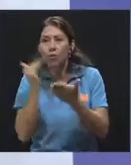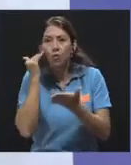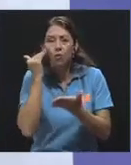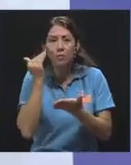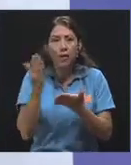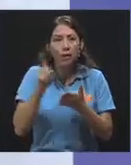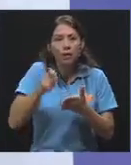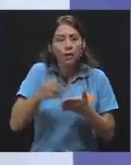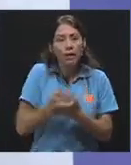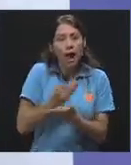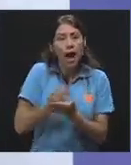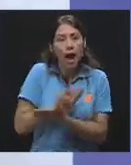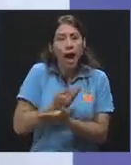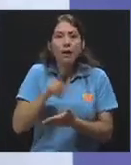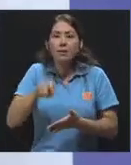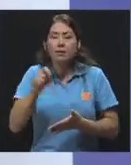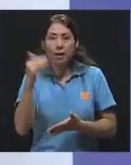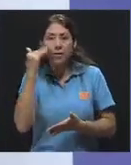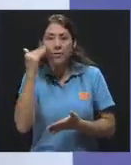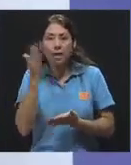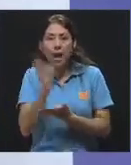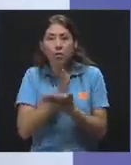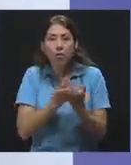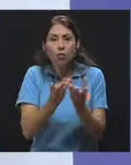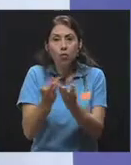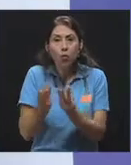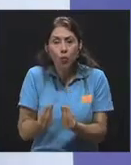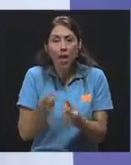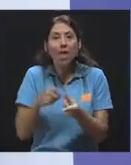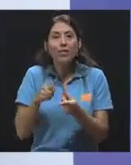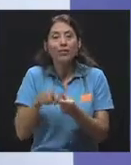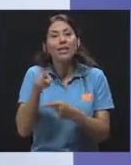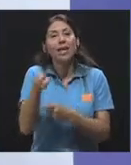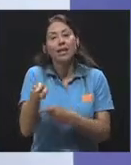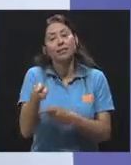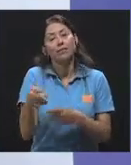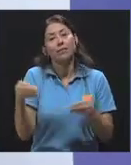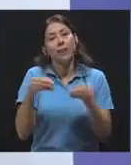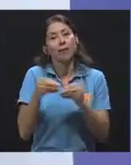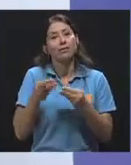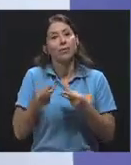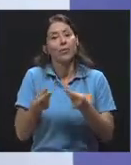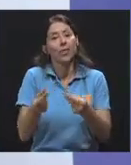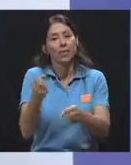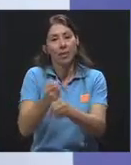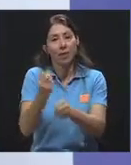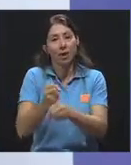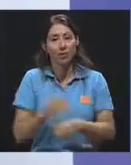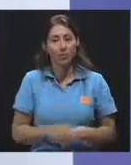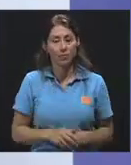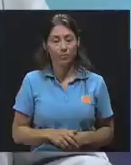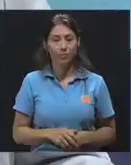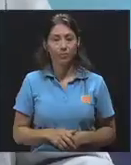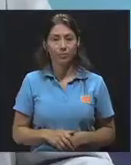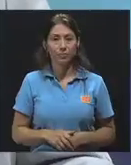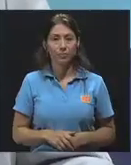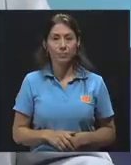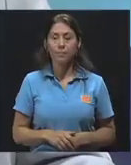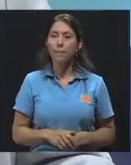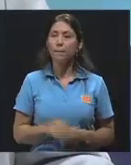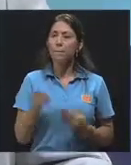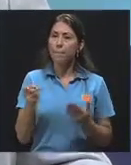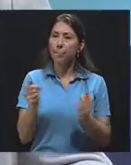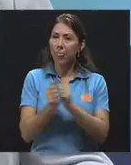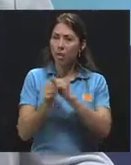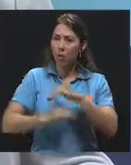ciertos conocimientos y manejar ciertas herramientas, o sea, les aligeraba el trabajo un montón. Claro. Laura,